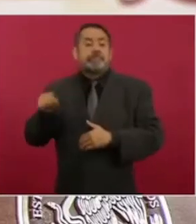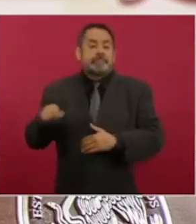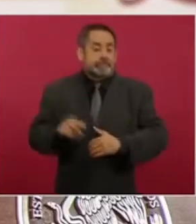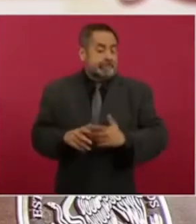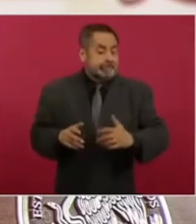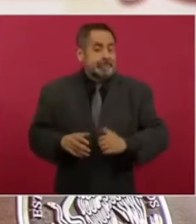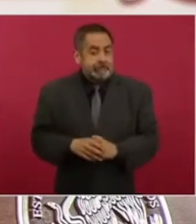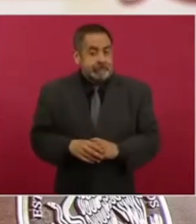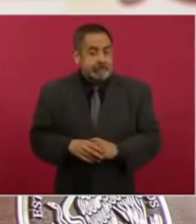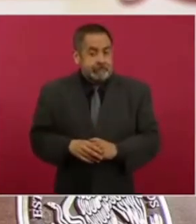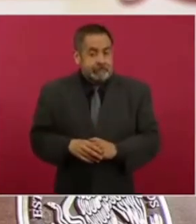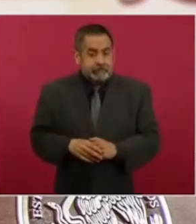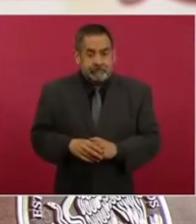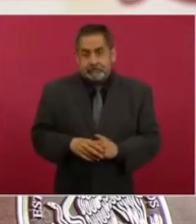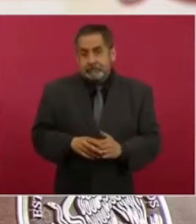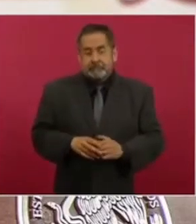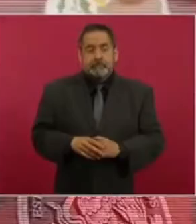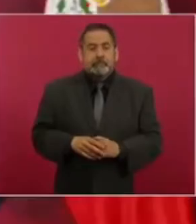Entonces,